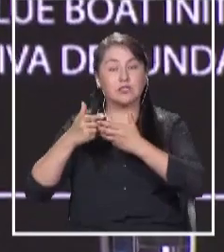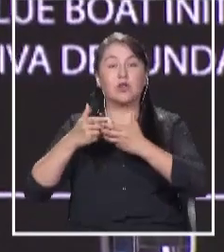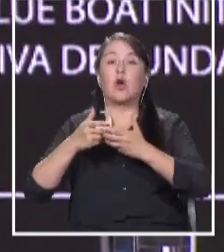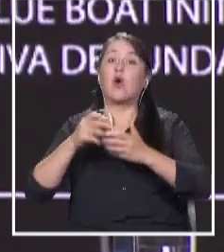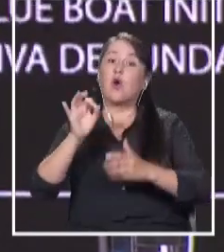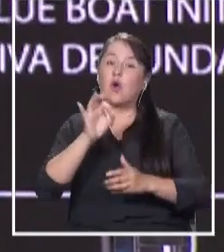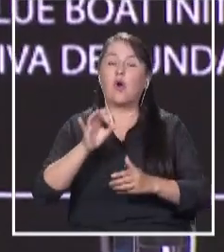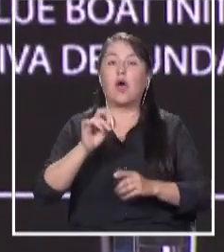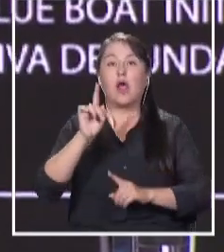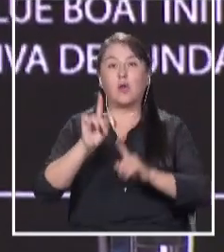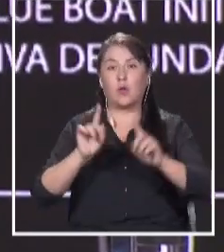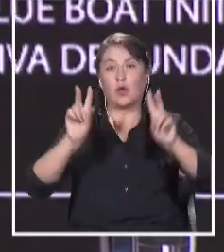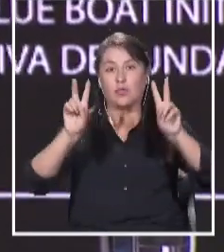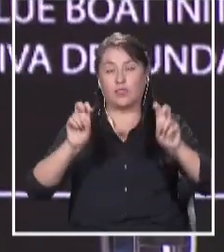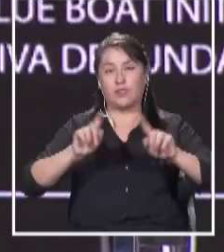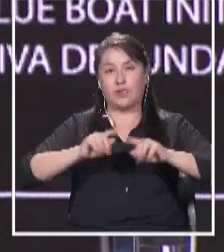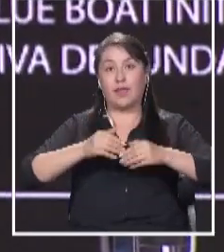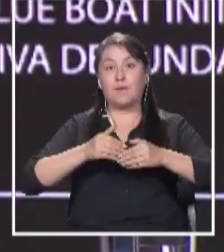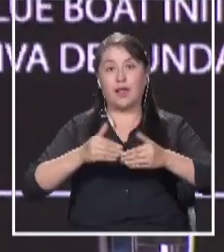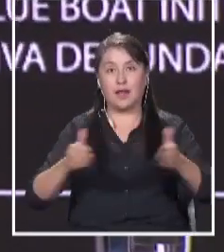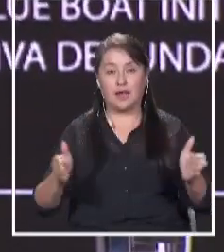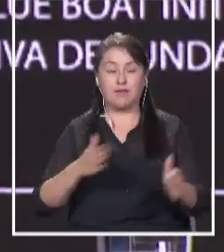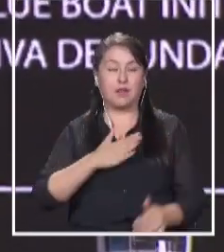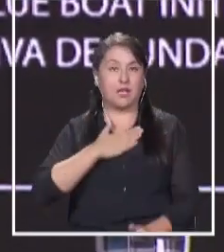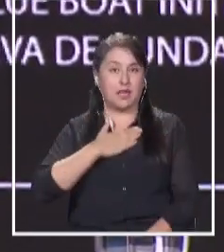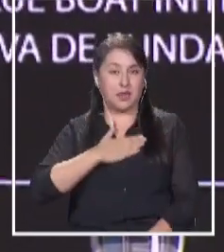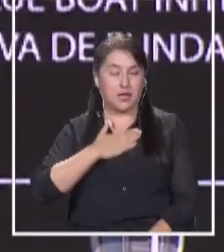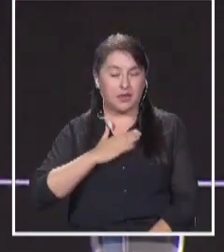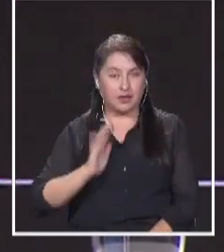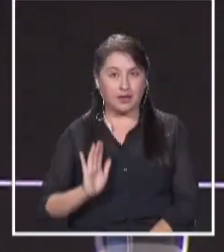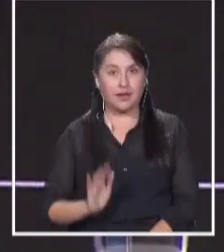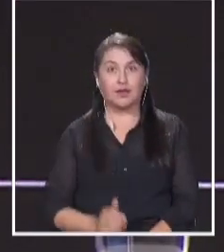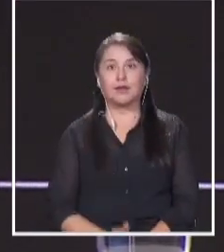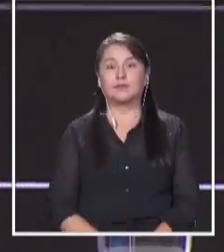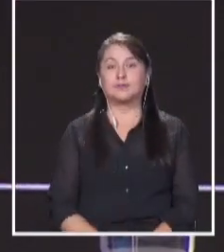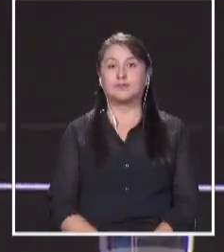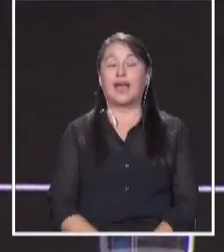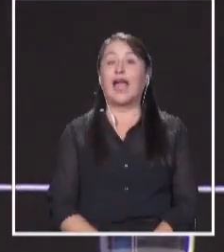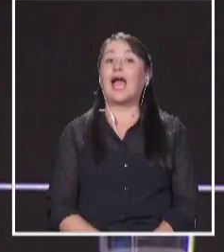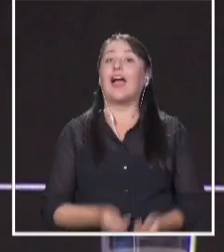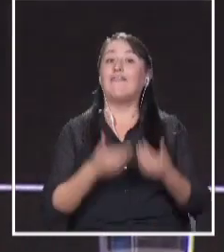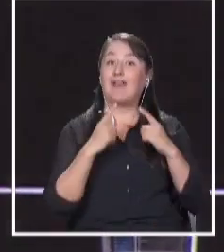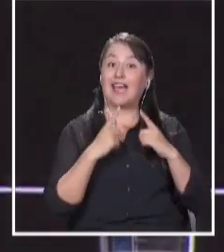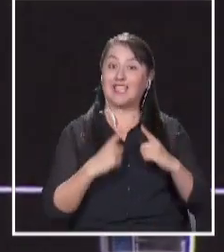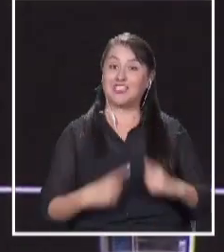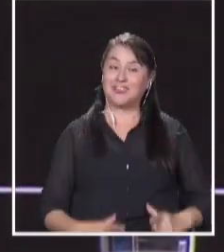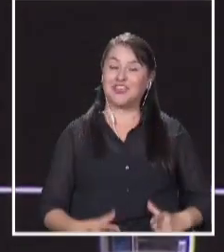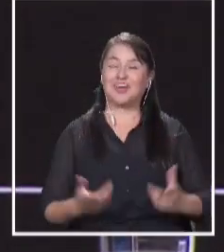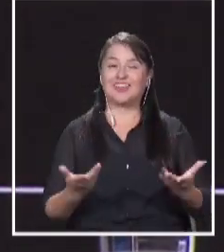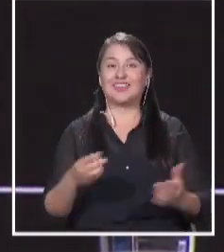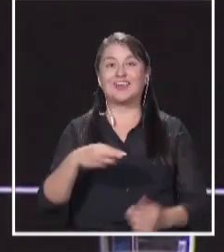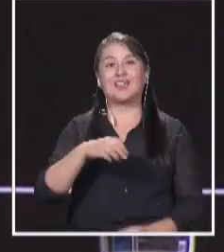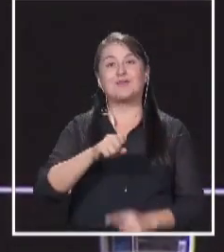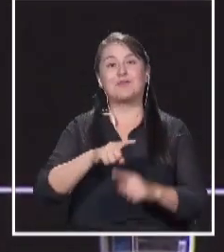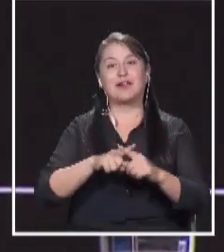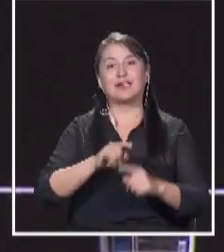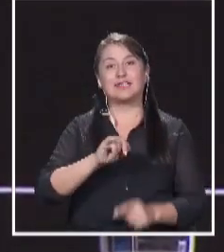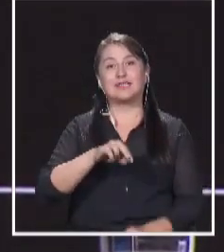libre, ¿cuál será?, que estimen conveniente. Las vacaciones. ¿Las vacaciones puede ser? Maximiliano, parto